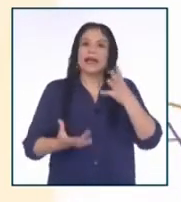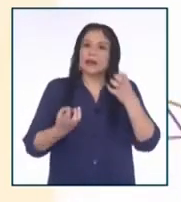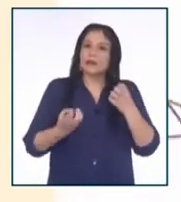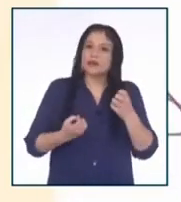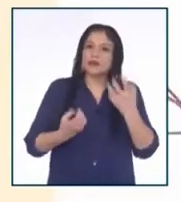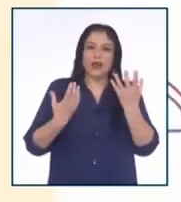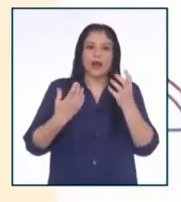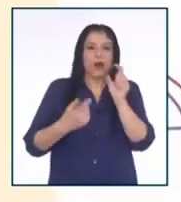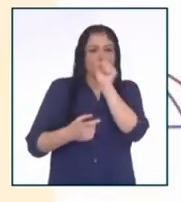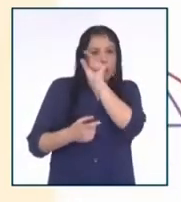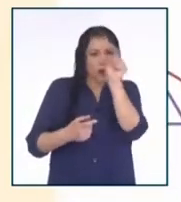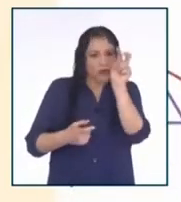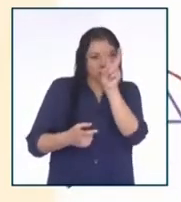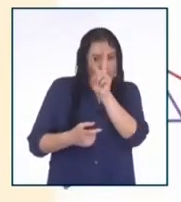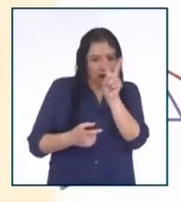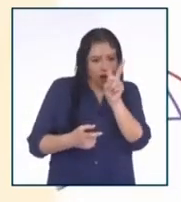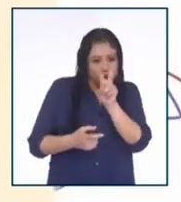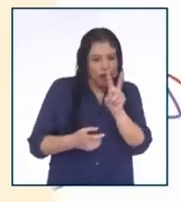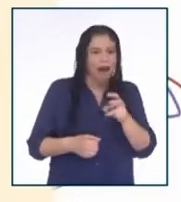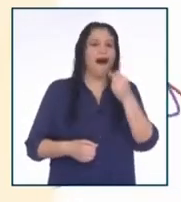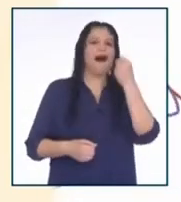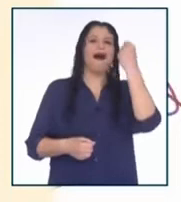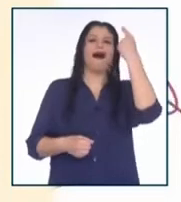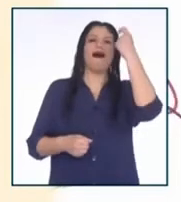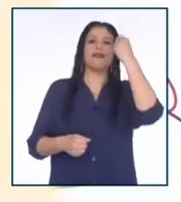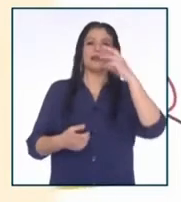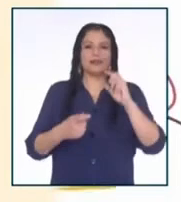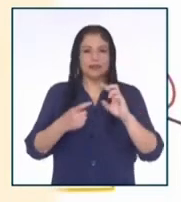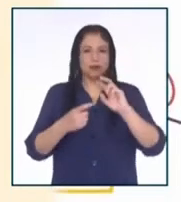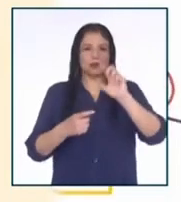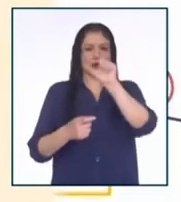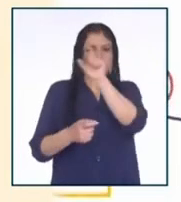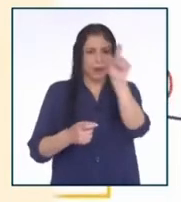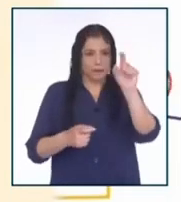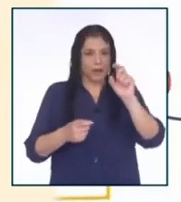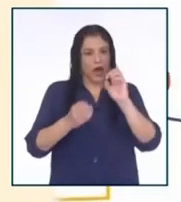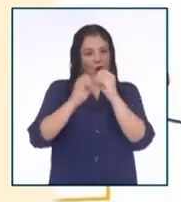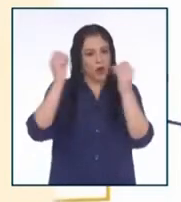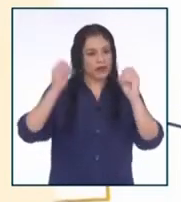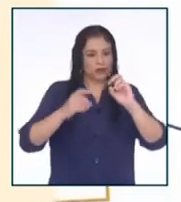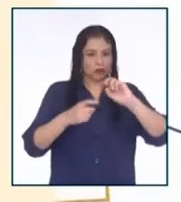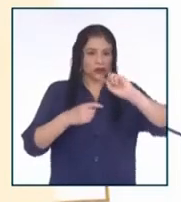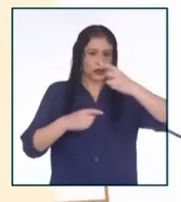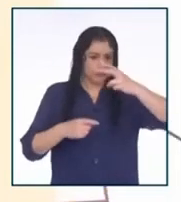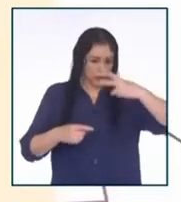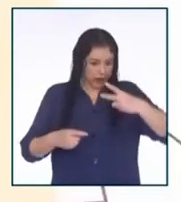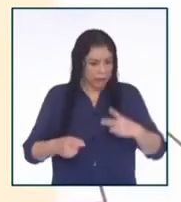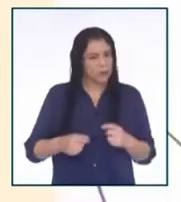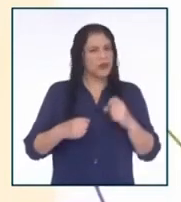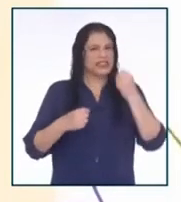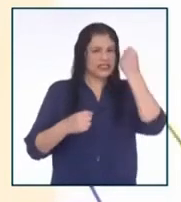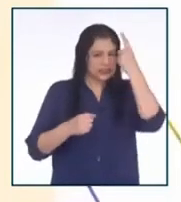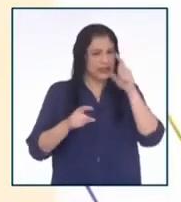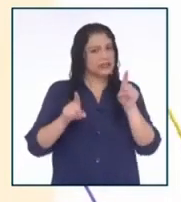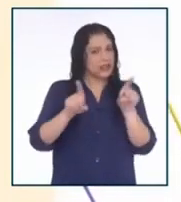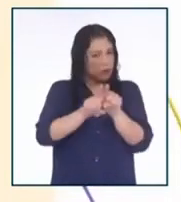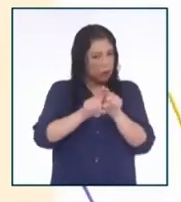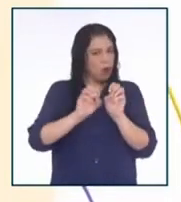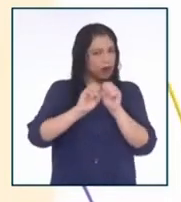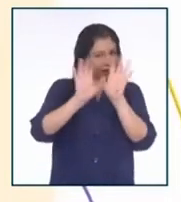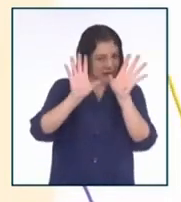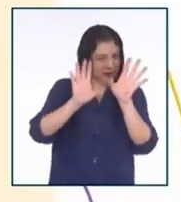haya problemas de comprensión cuando pasamos de una oración a otra.